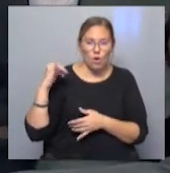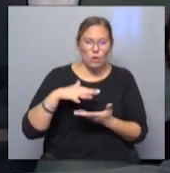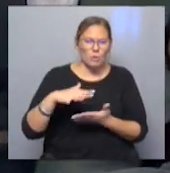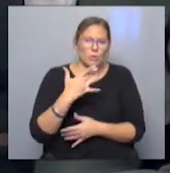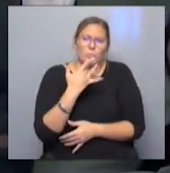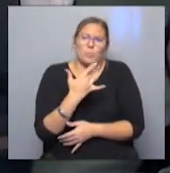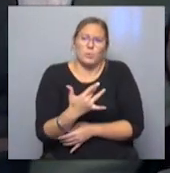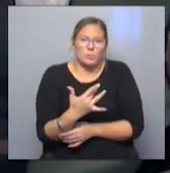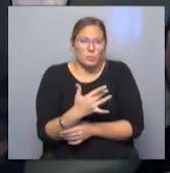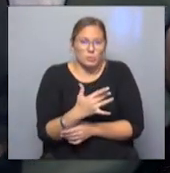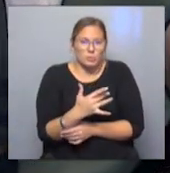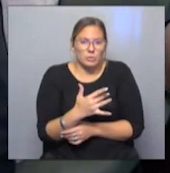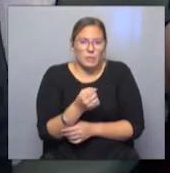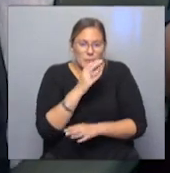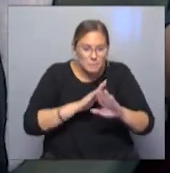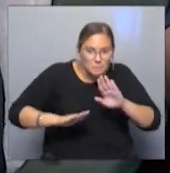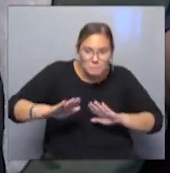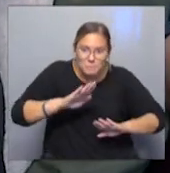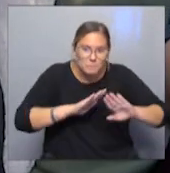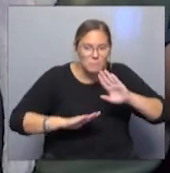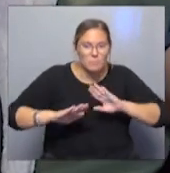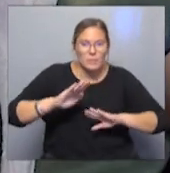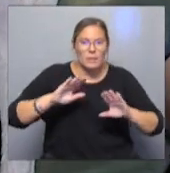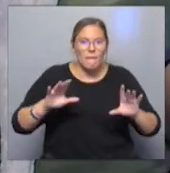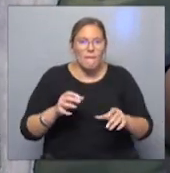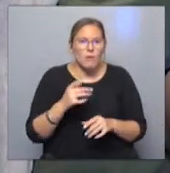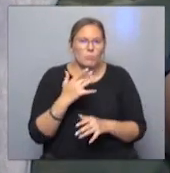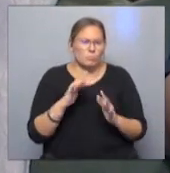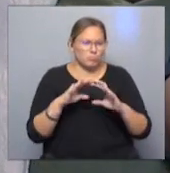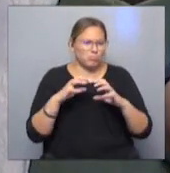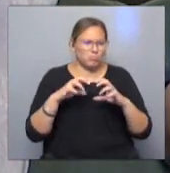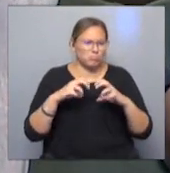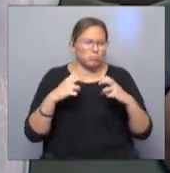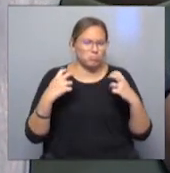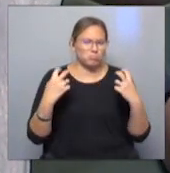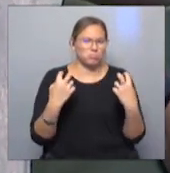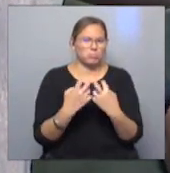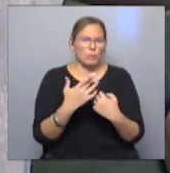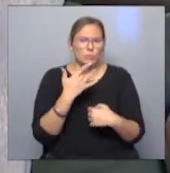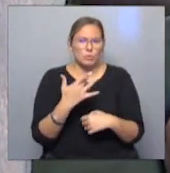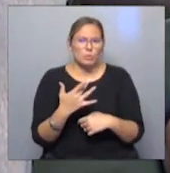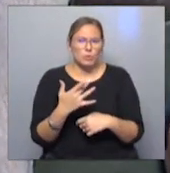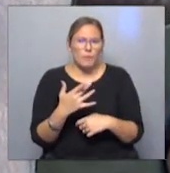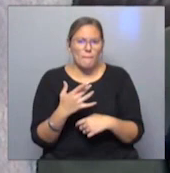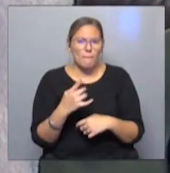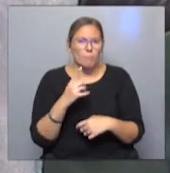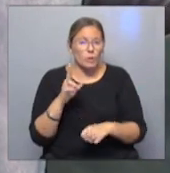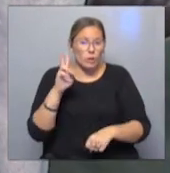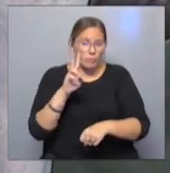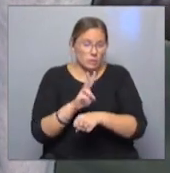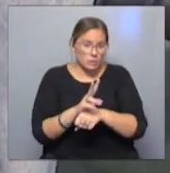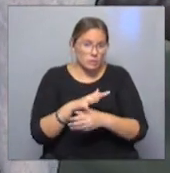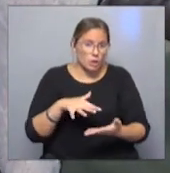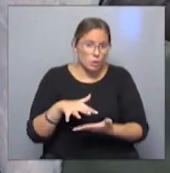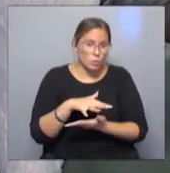que se ha remodelado y se ha hecho un gran auditorio. Los que han visitado ese